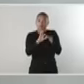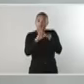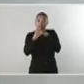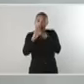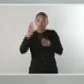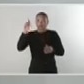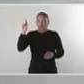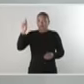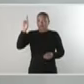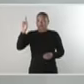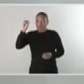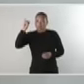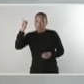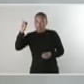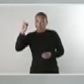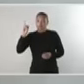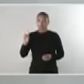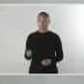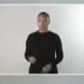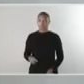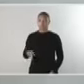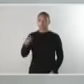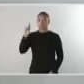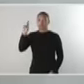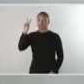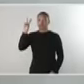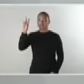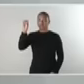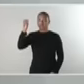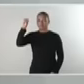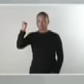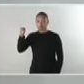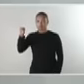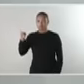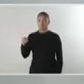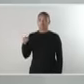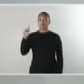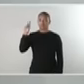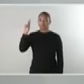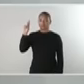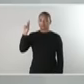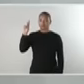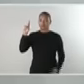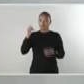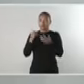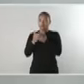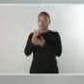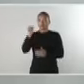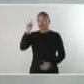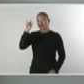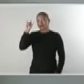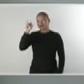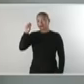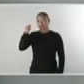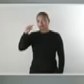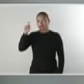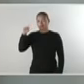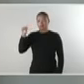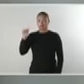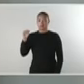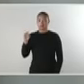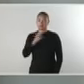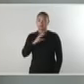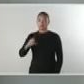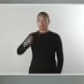partidos revolucionarios institucional partido verde ecologista de México y partido Nueva Alianza Baltazar